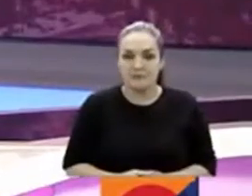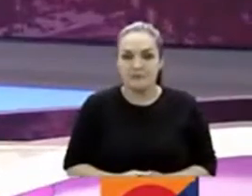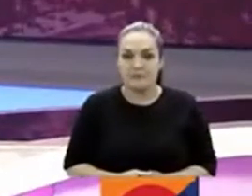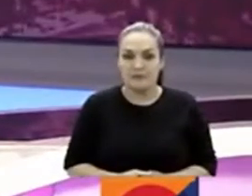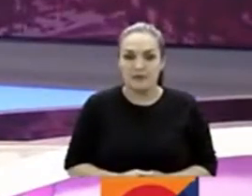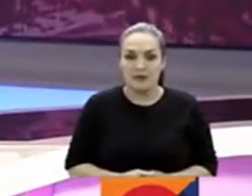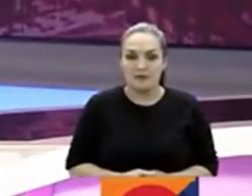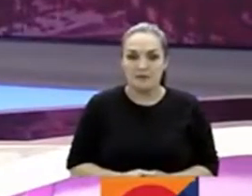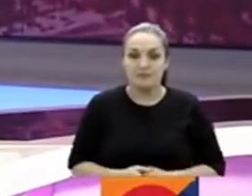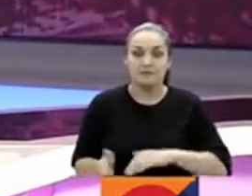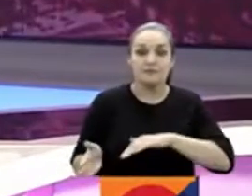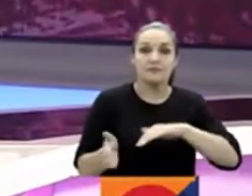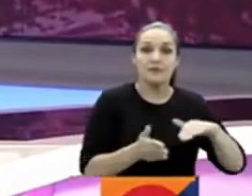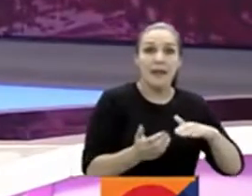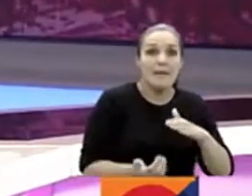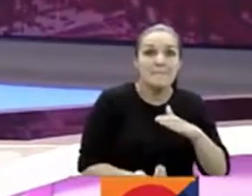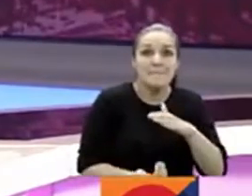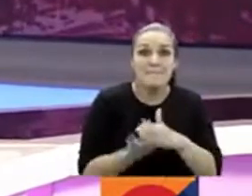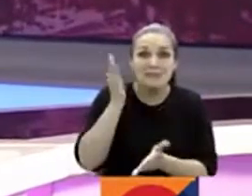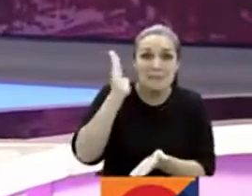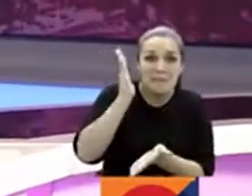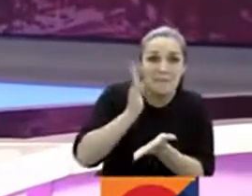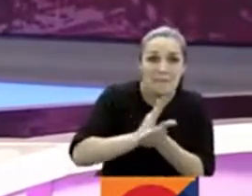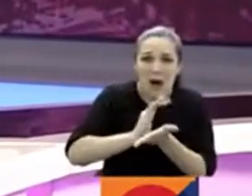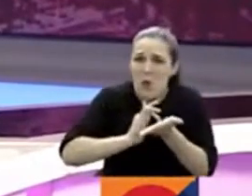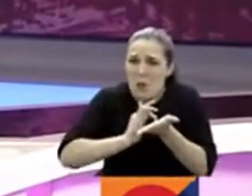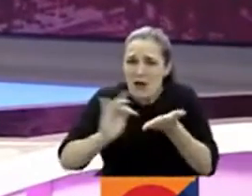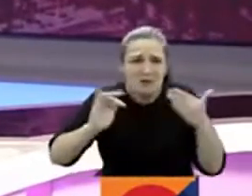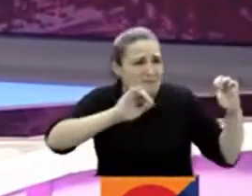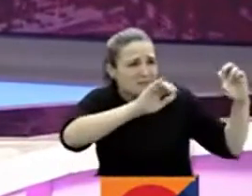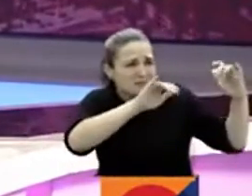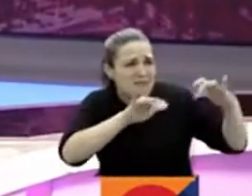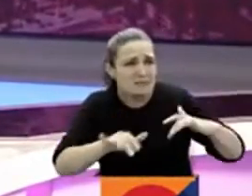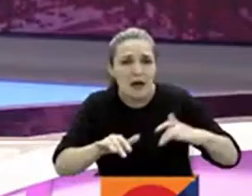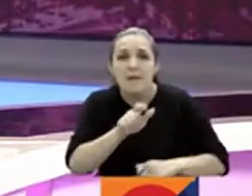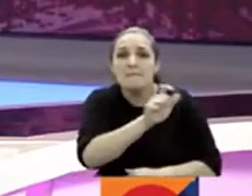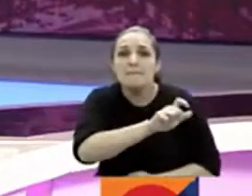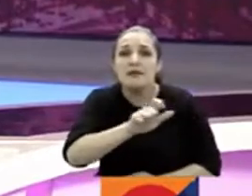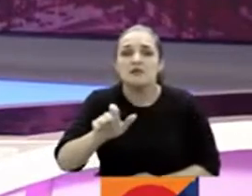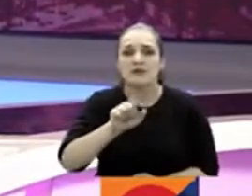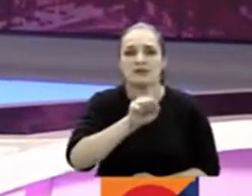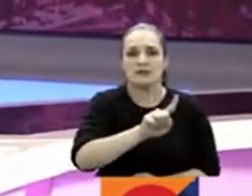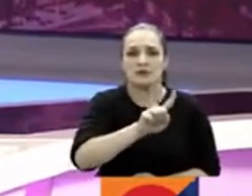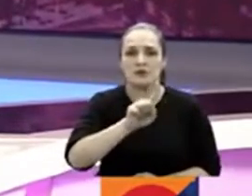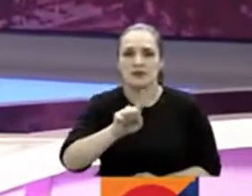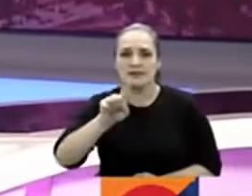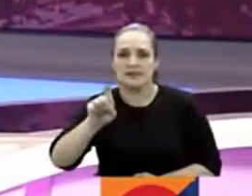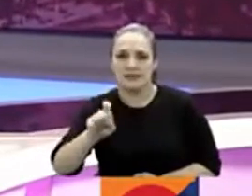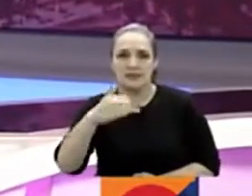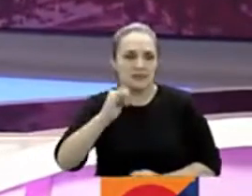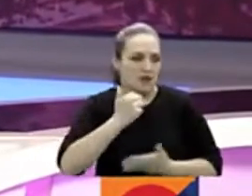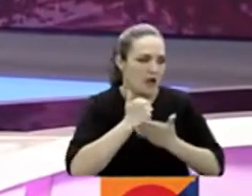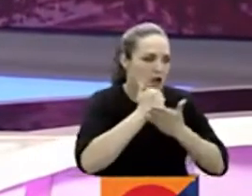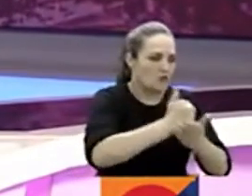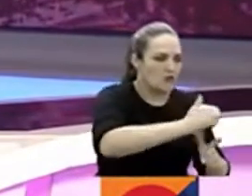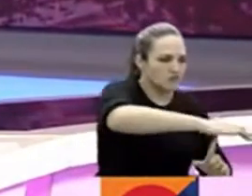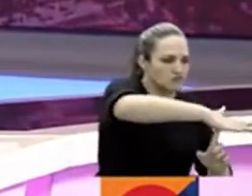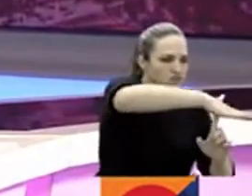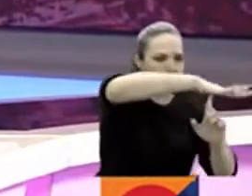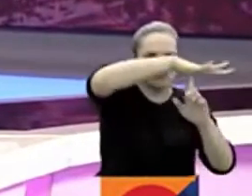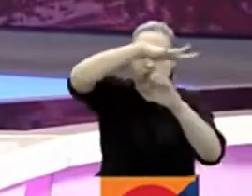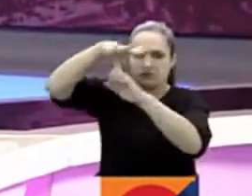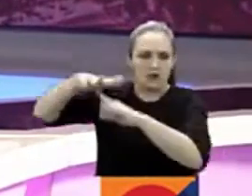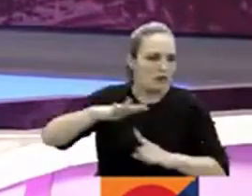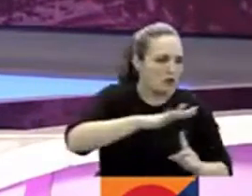Desde que empezó la emergencia, 116 personas han sido retiradas vía aérea desde zonas aledañas al derrumbe, y esto gracias